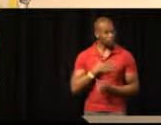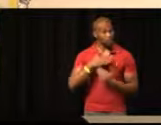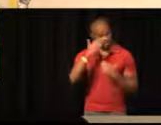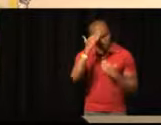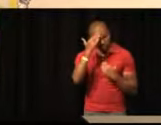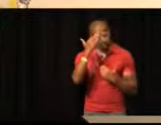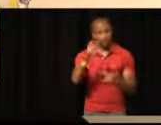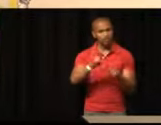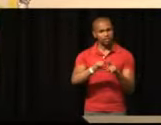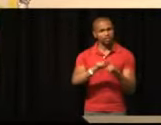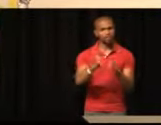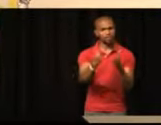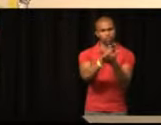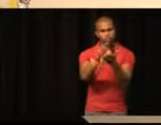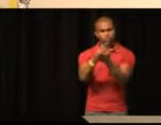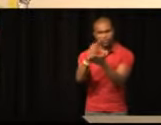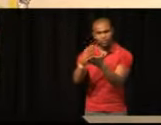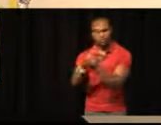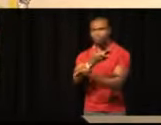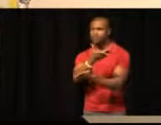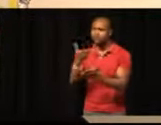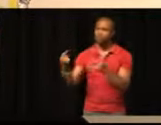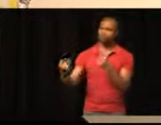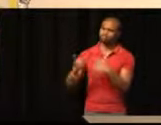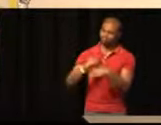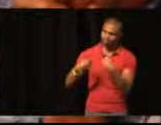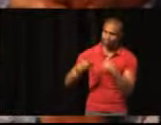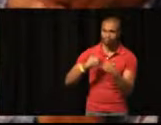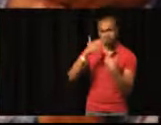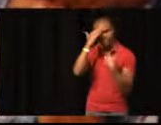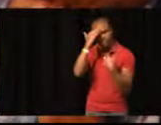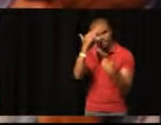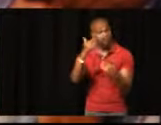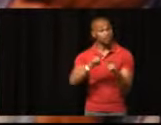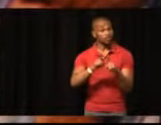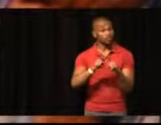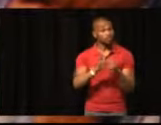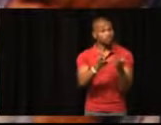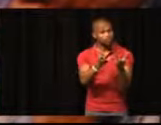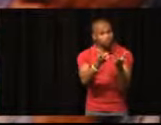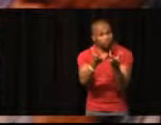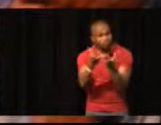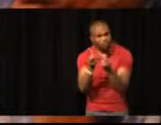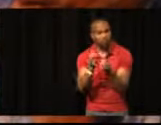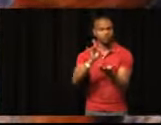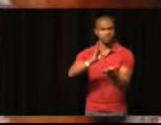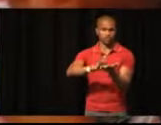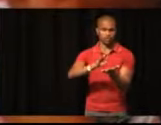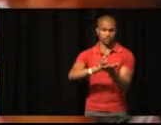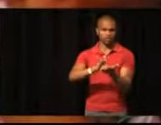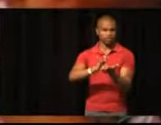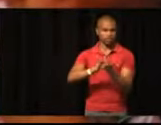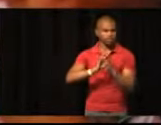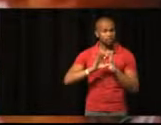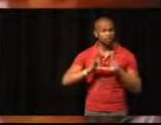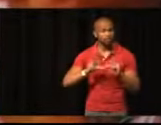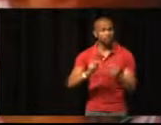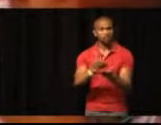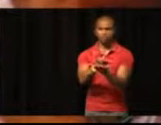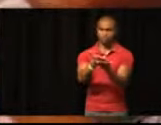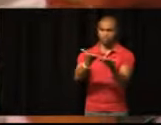inclusive agradecer las preguntas, la participación de todos, y convocar realmente a